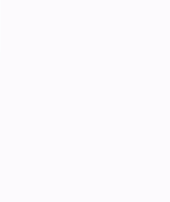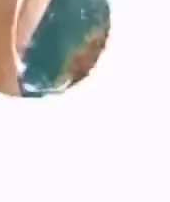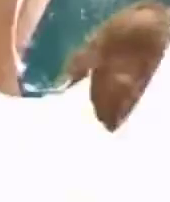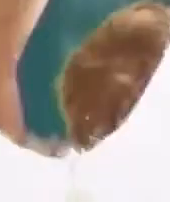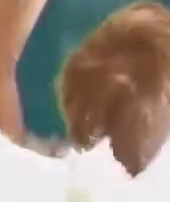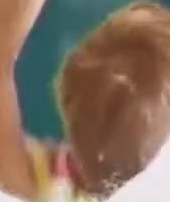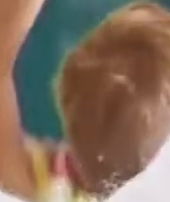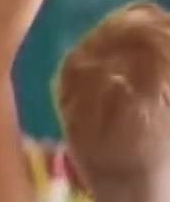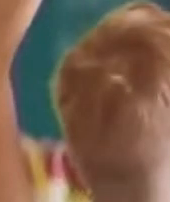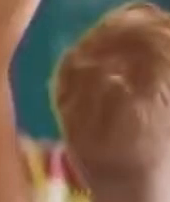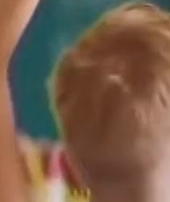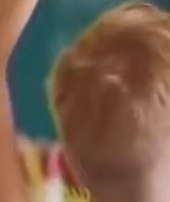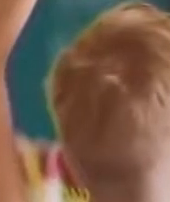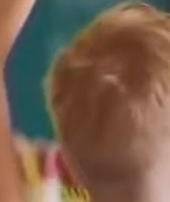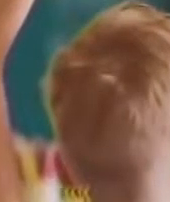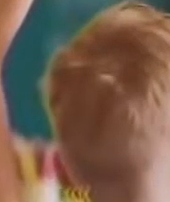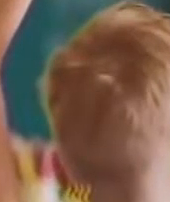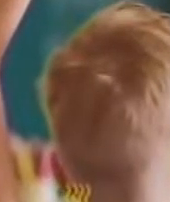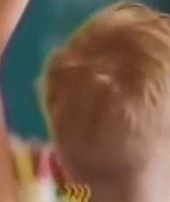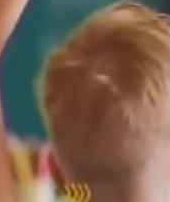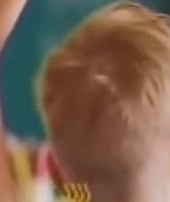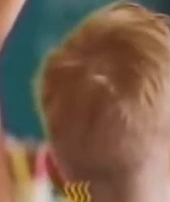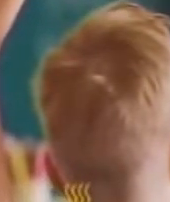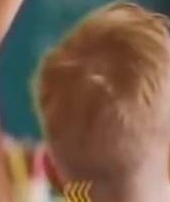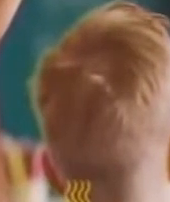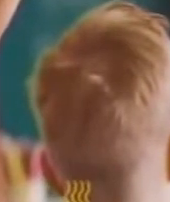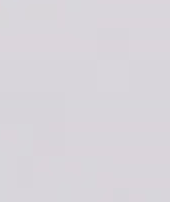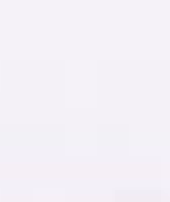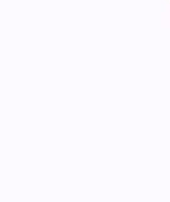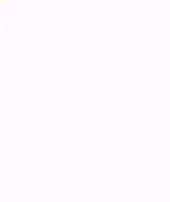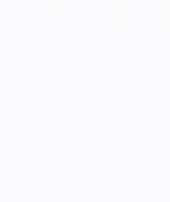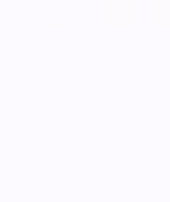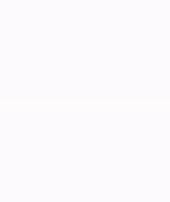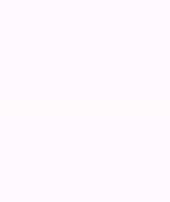A continuación, comunicación y lenguaje, tercero primaria.